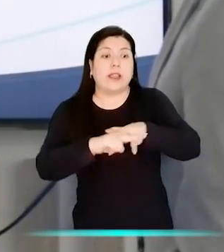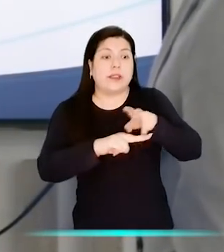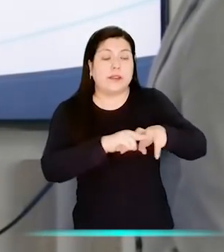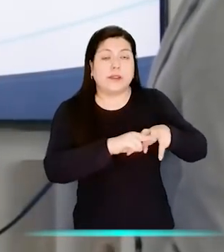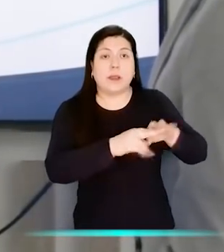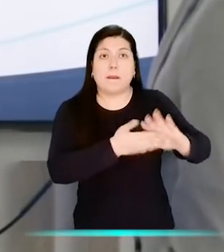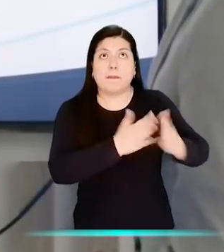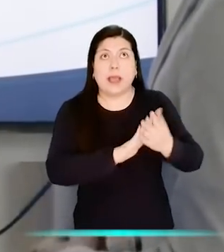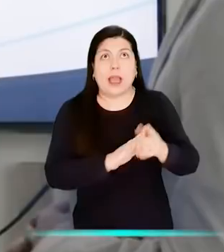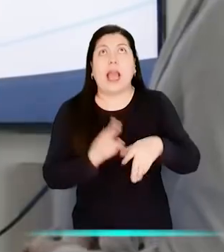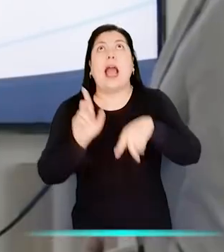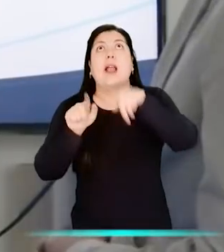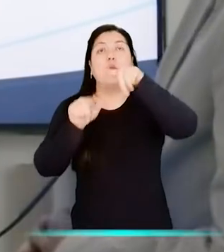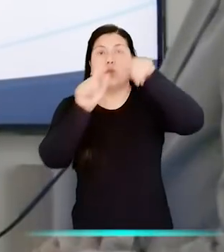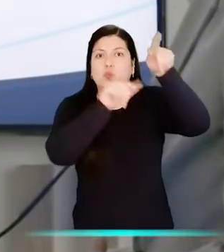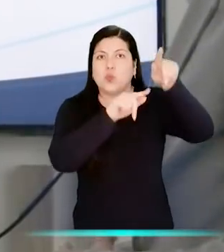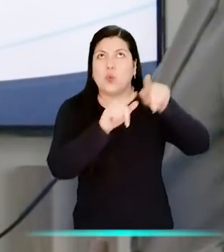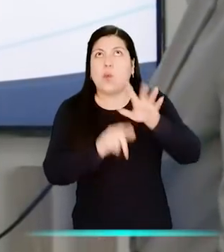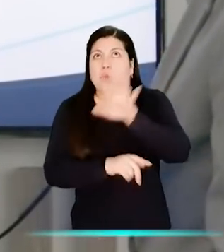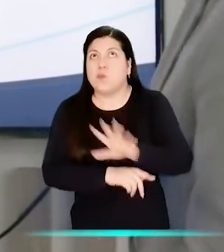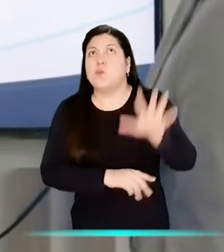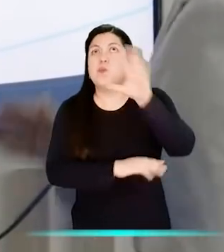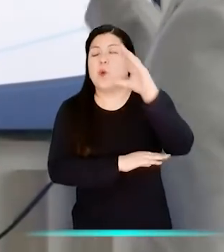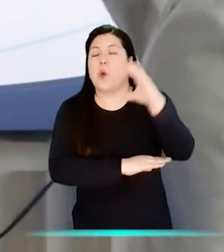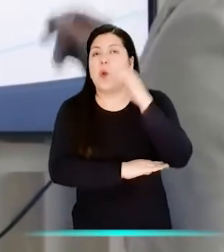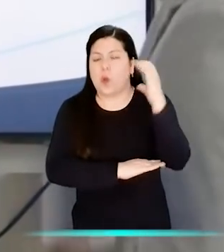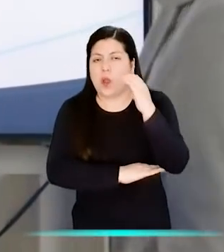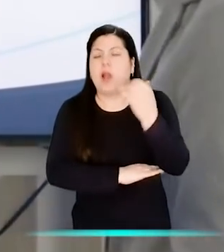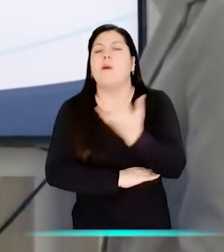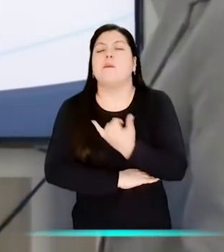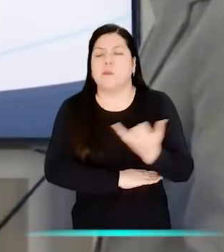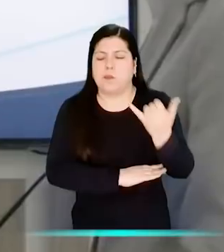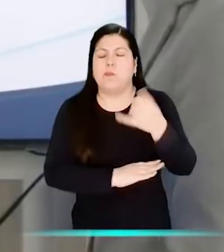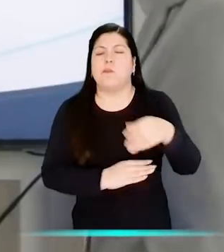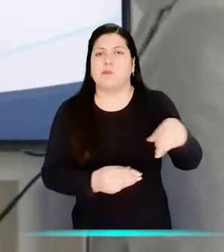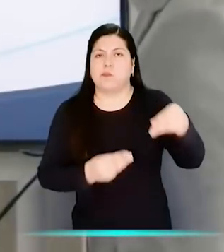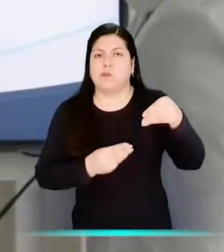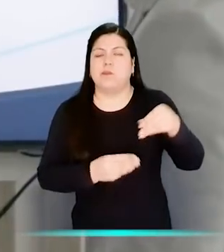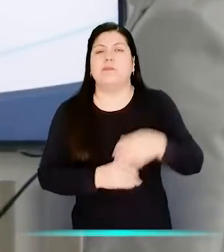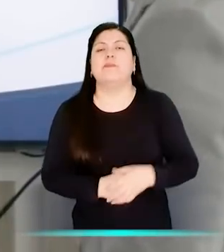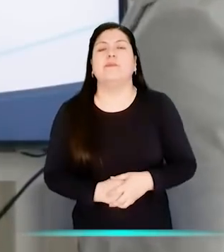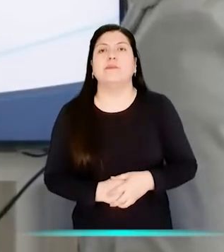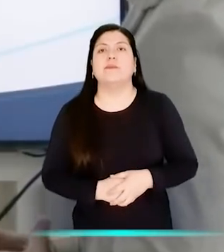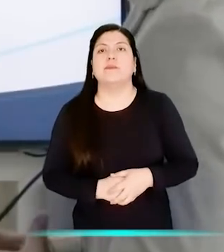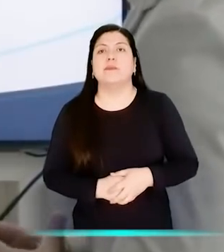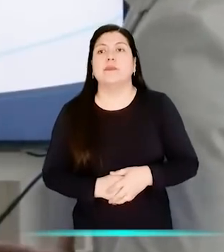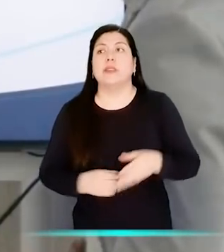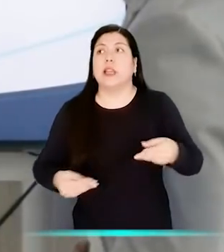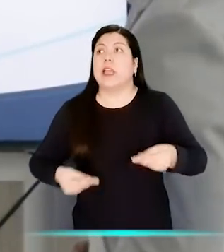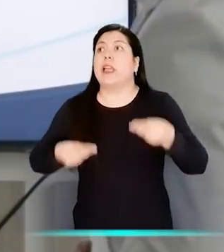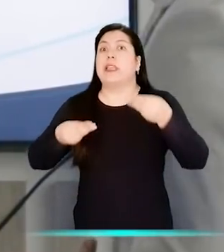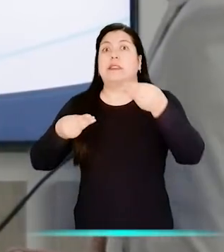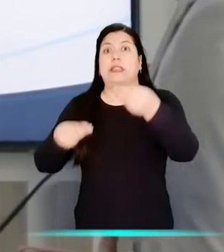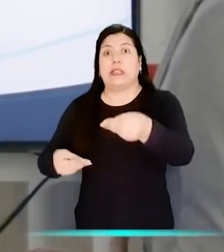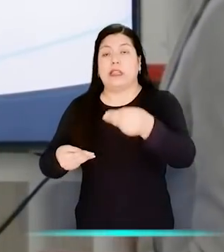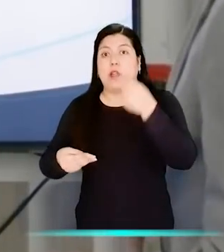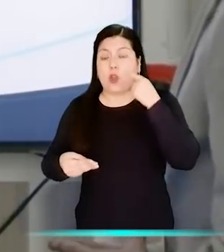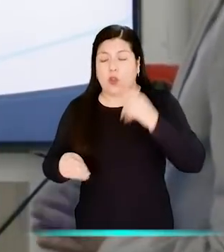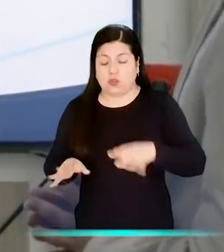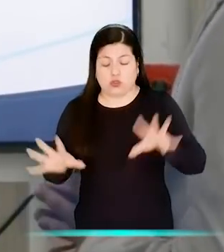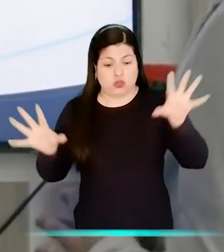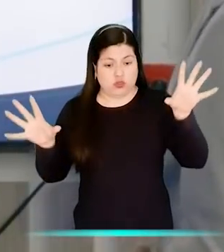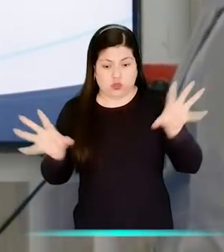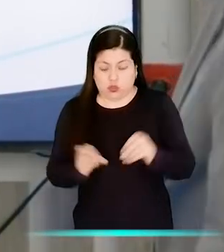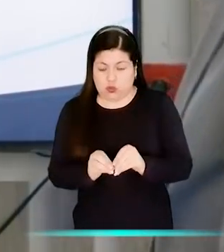van a elegirse las circunscripciones transitorias especiales de paz vamos a encontrar tarjetas electorales para ese fin. ¿Cuáles tarjetas se pueden entregar?